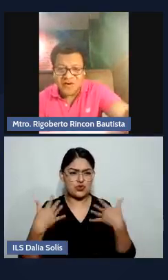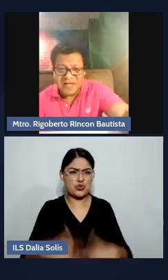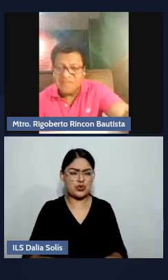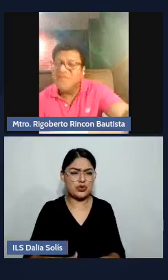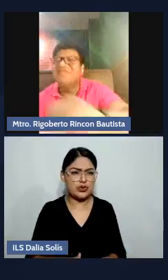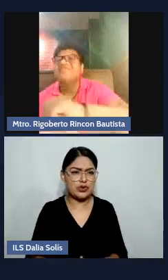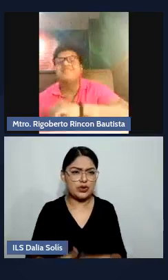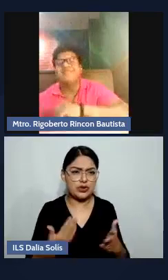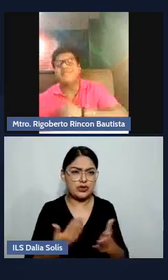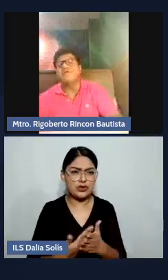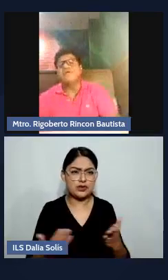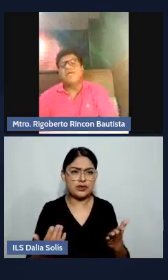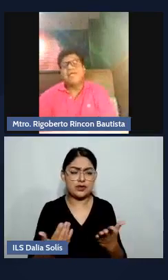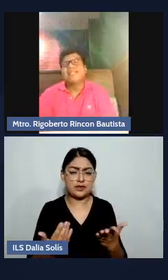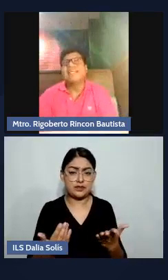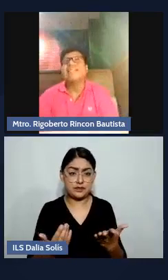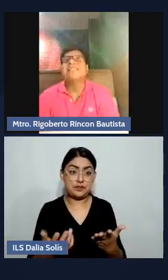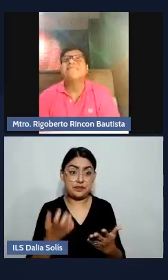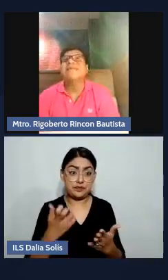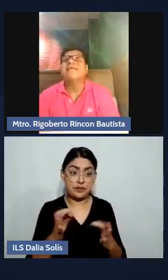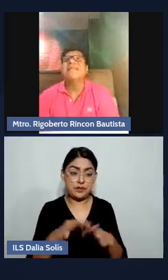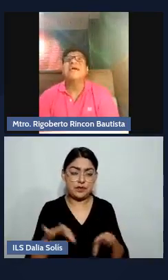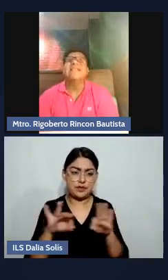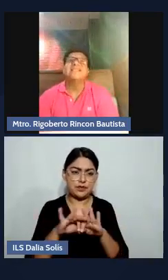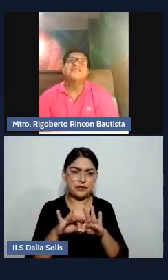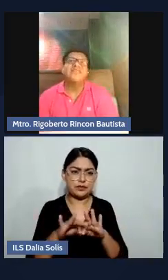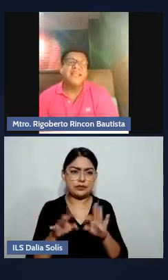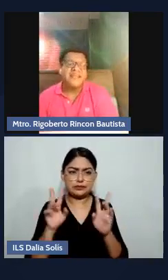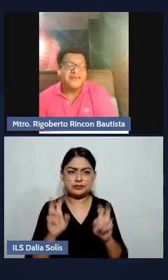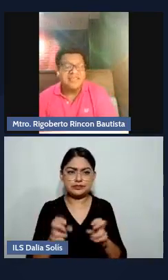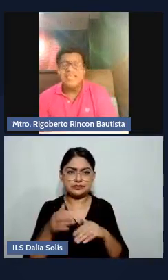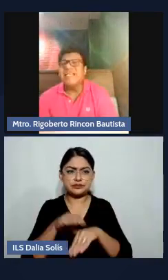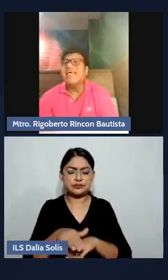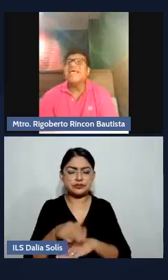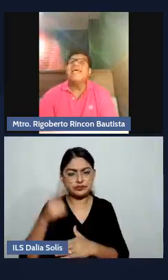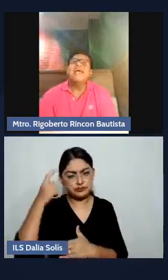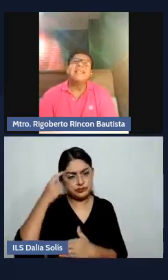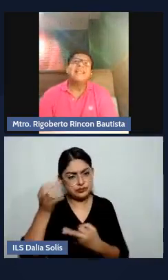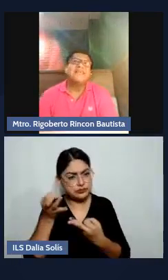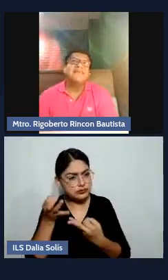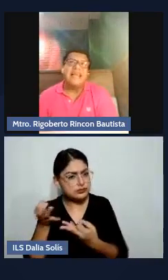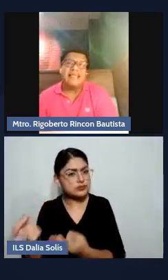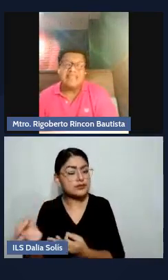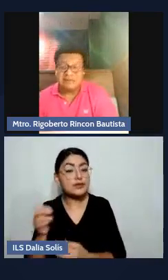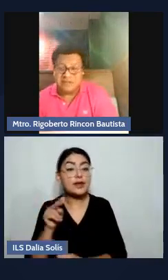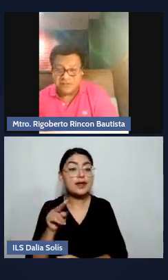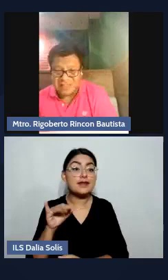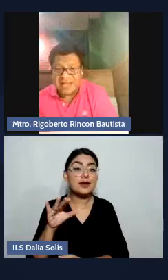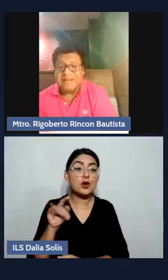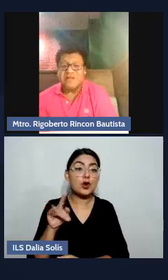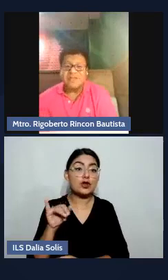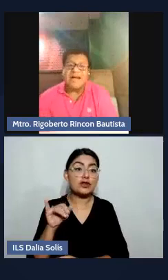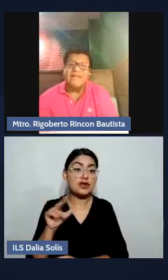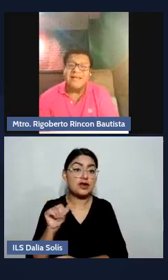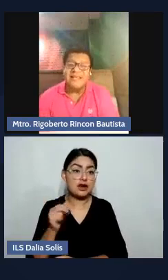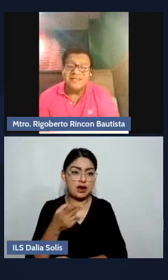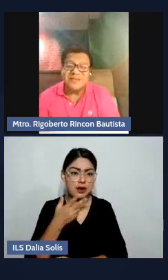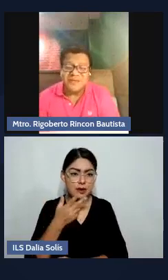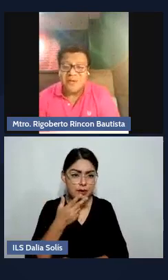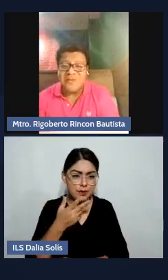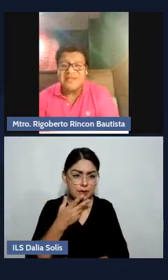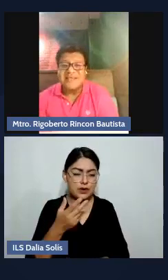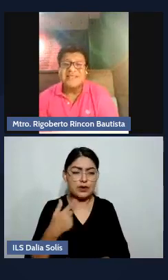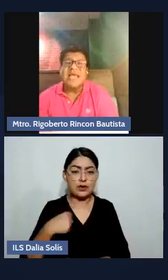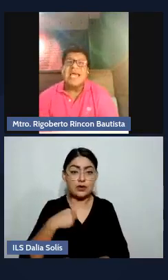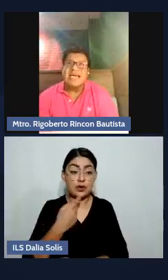sencillo. Entre el tema de la adicción a la nicotina, entre el tema de la situación de hábitos, hablar de estos 9 meses